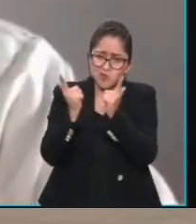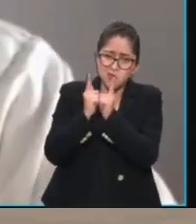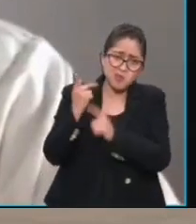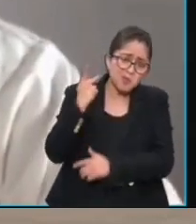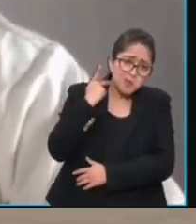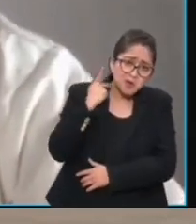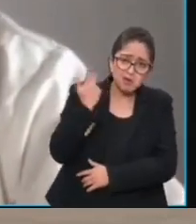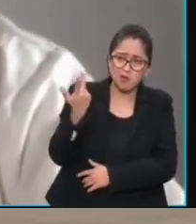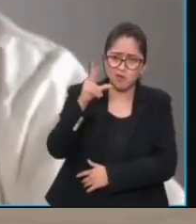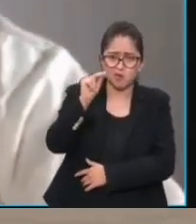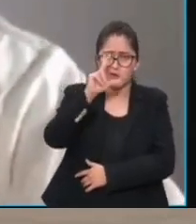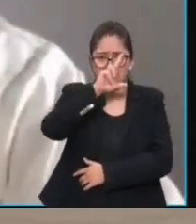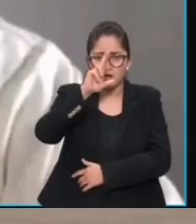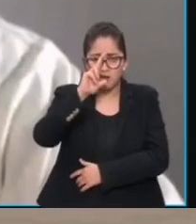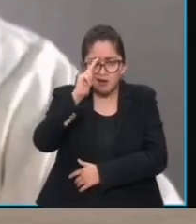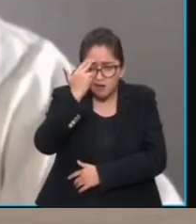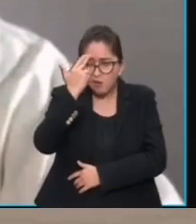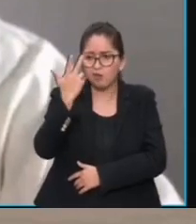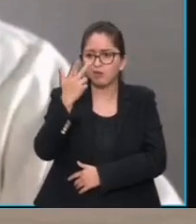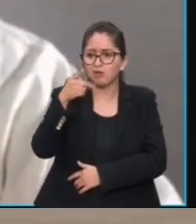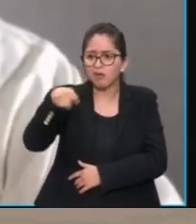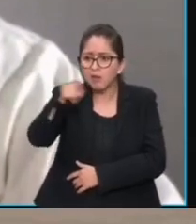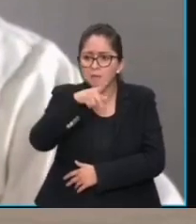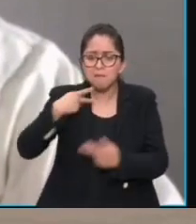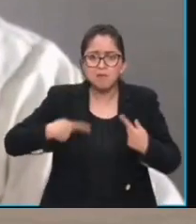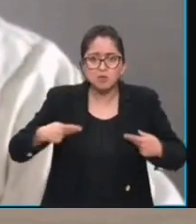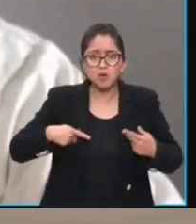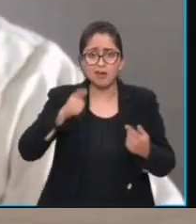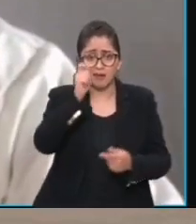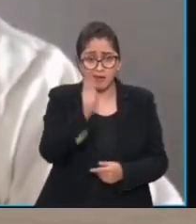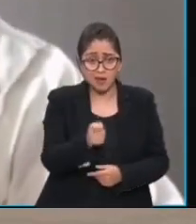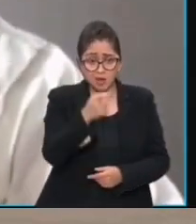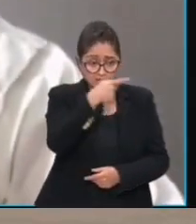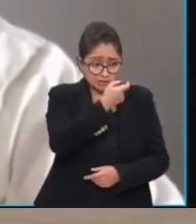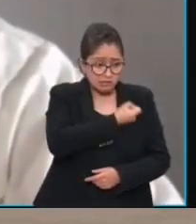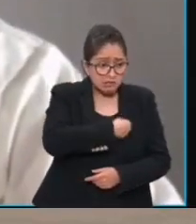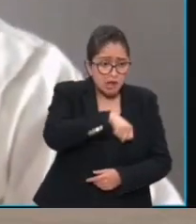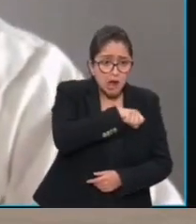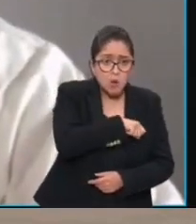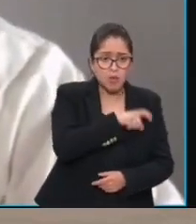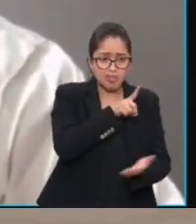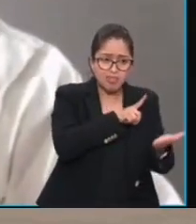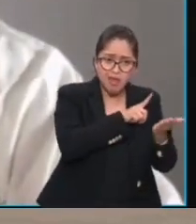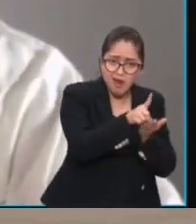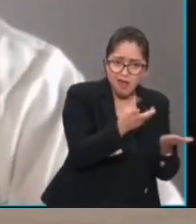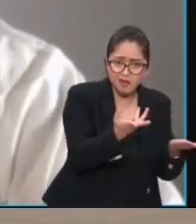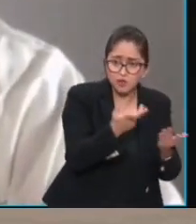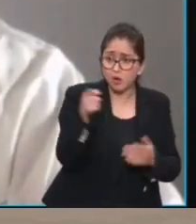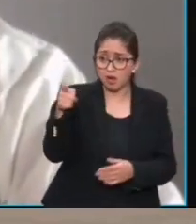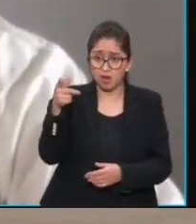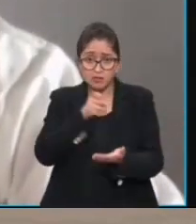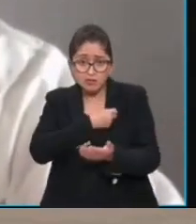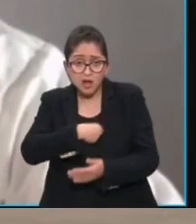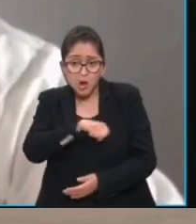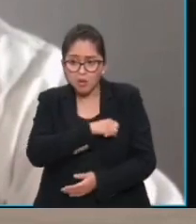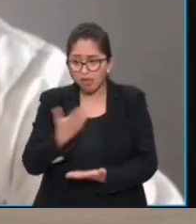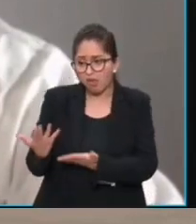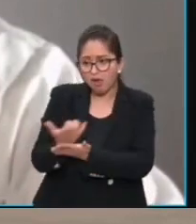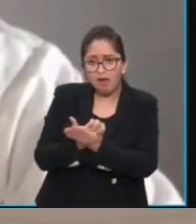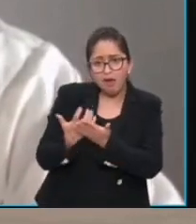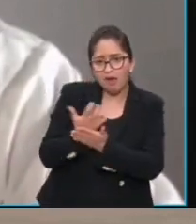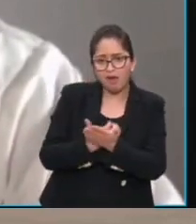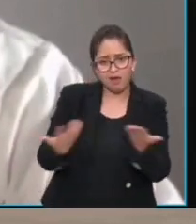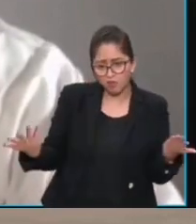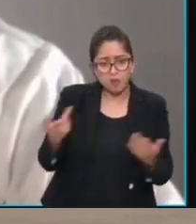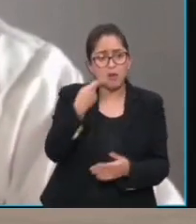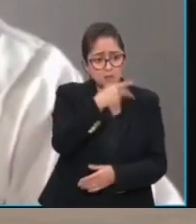es un derecho humano, que la salud no es una mercancía, ¿verdad? Que la corrupción mata y que lo que hicieron a lo largo de